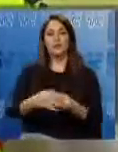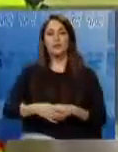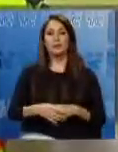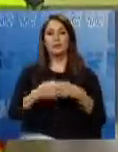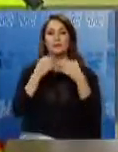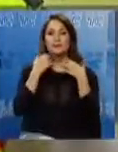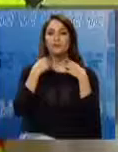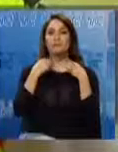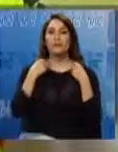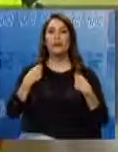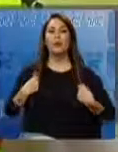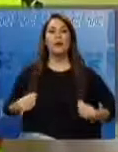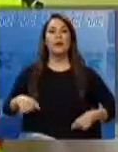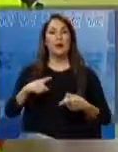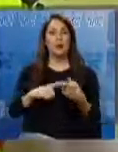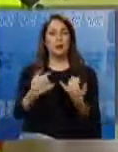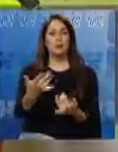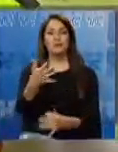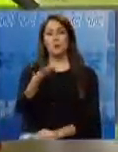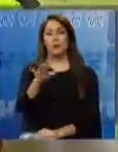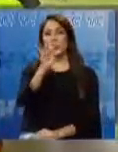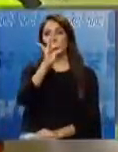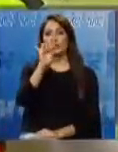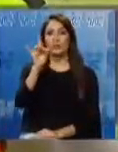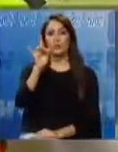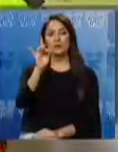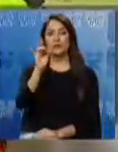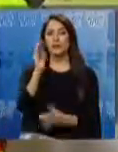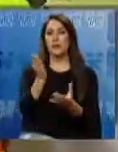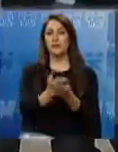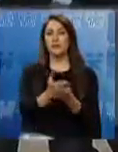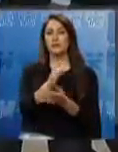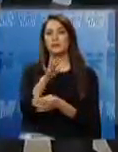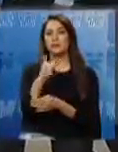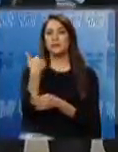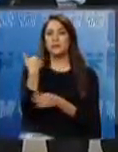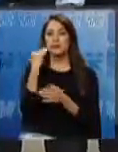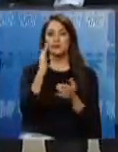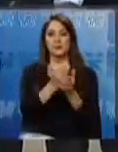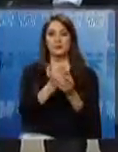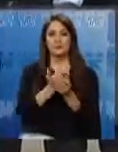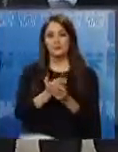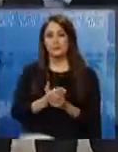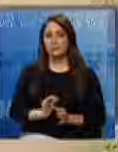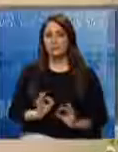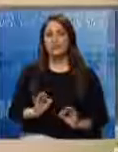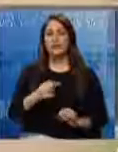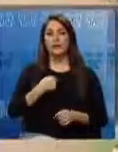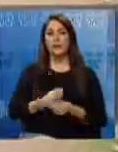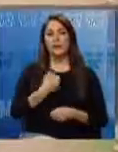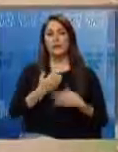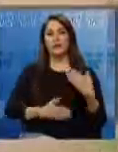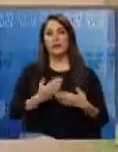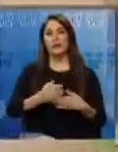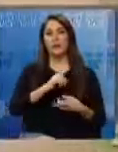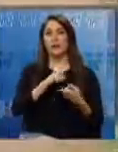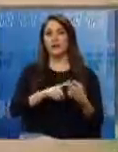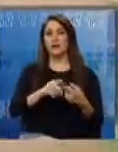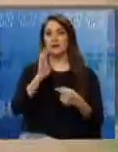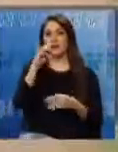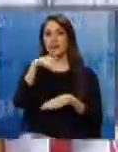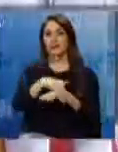el momento hemos despachado un aproximado de 800 carpetas. Estamos armando y estamos previstos trabajar, si es que es pasado las 18 horas, así